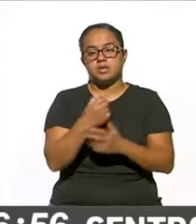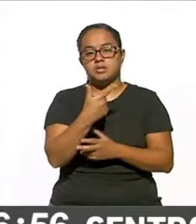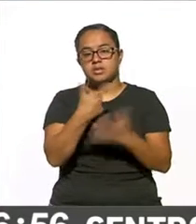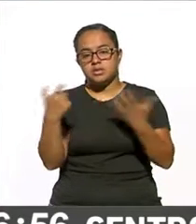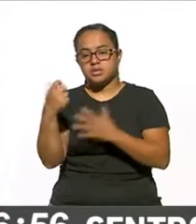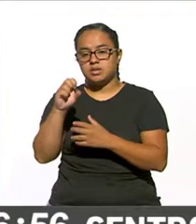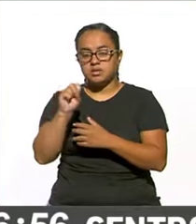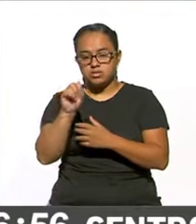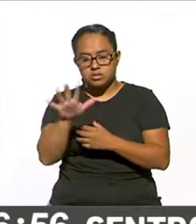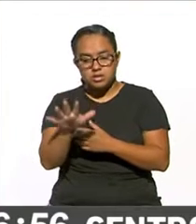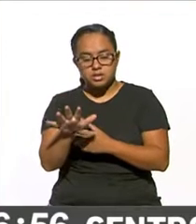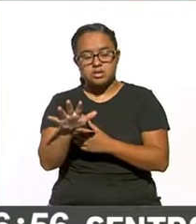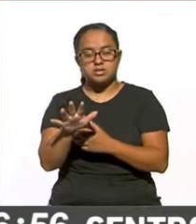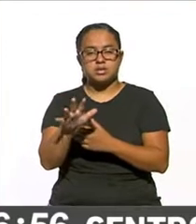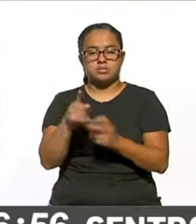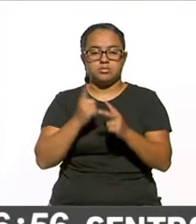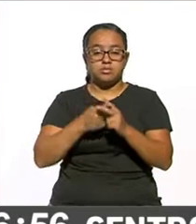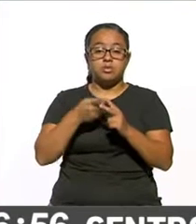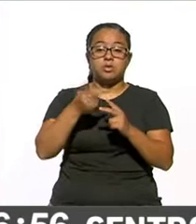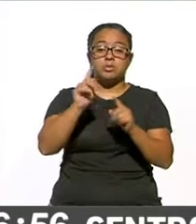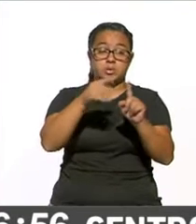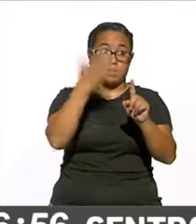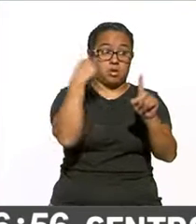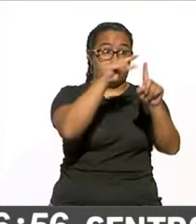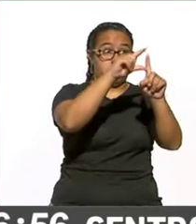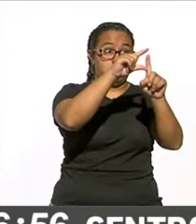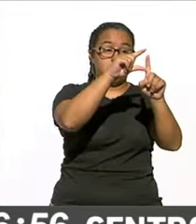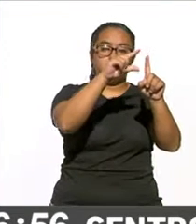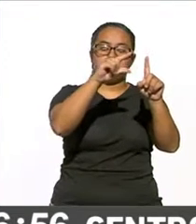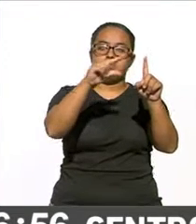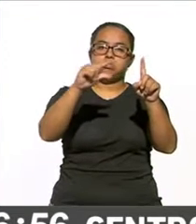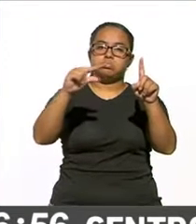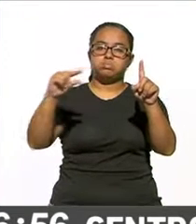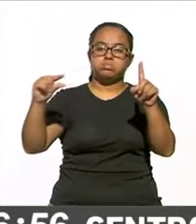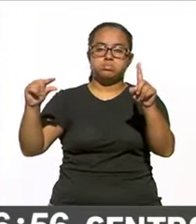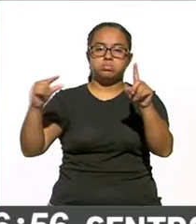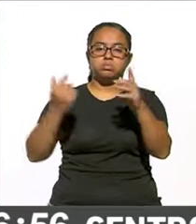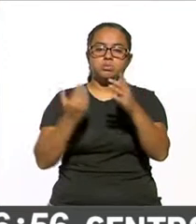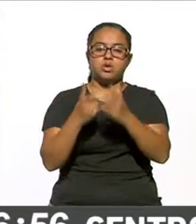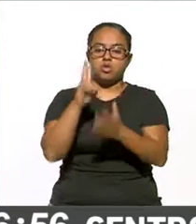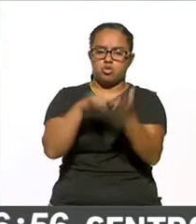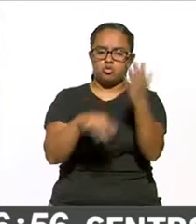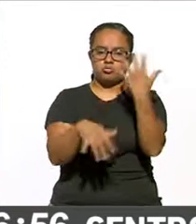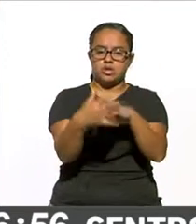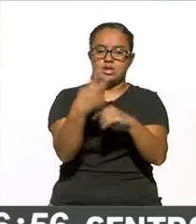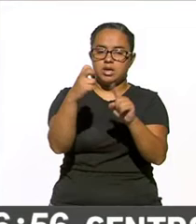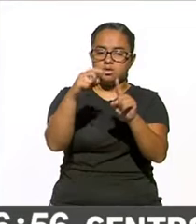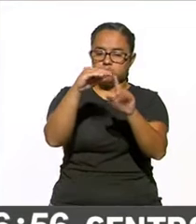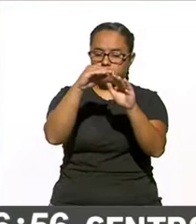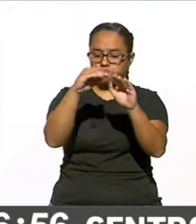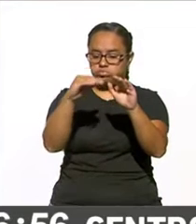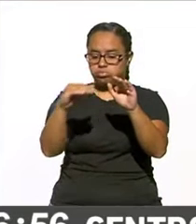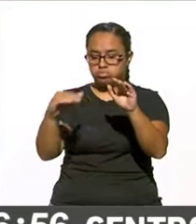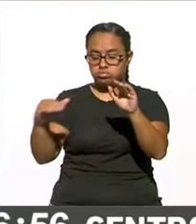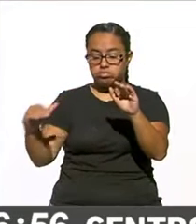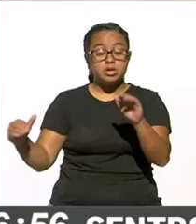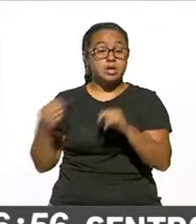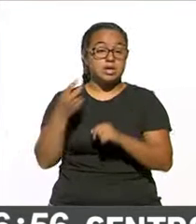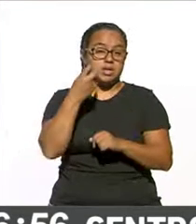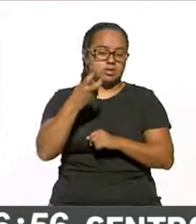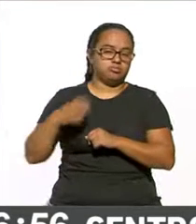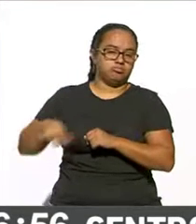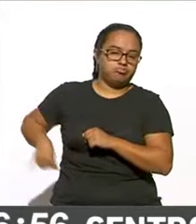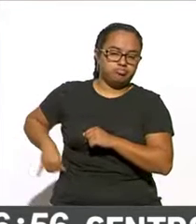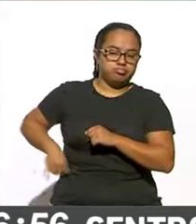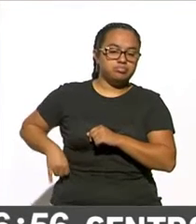20,765 en el 13, pero ha ido bajando prácticamente desde el 15, que se me hace un fenómeno interesante, pero